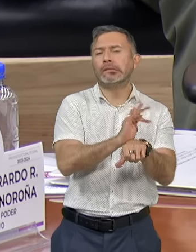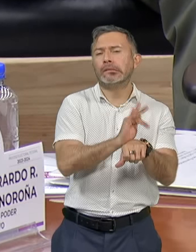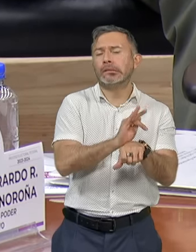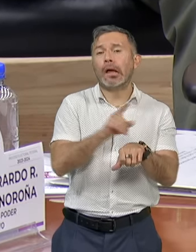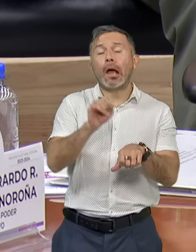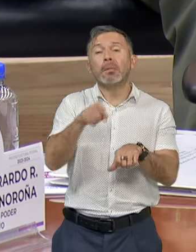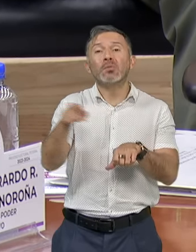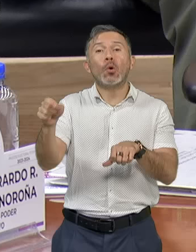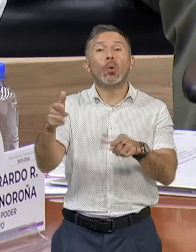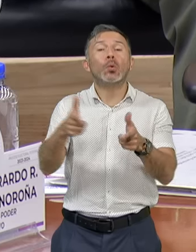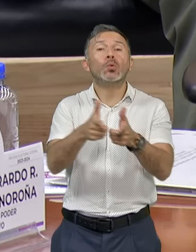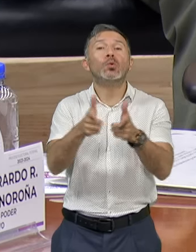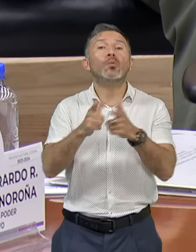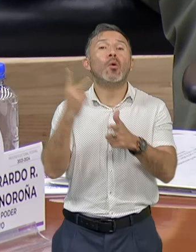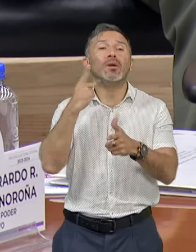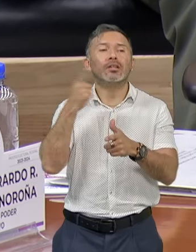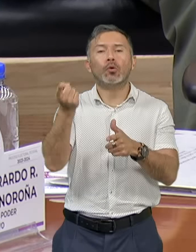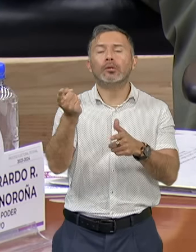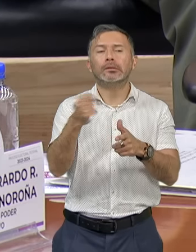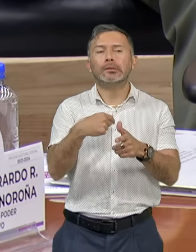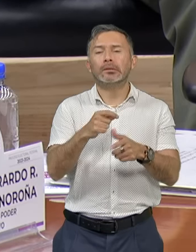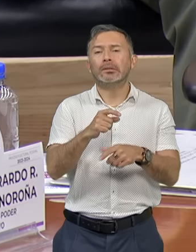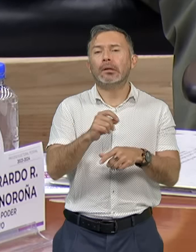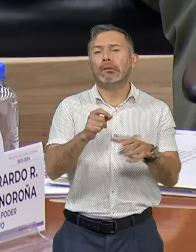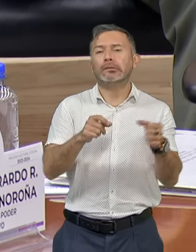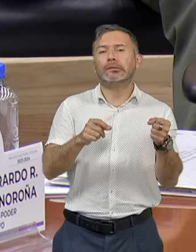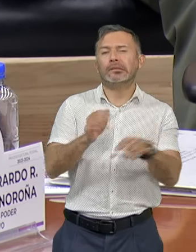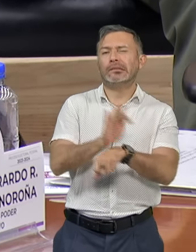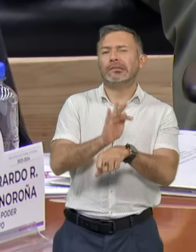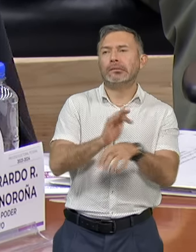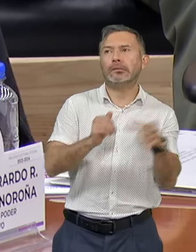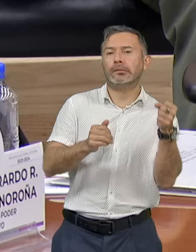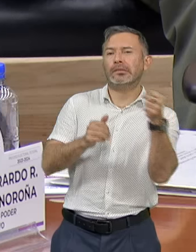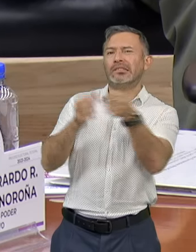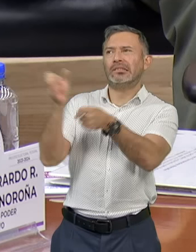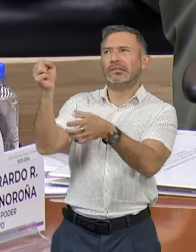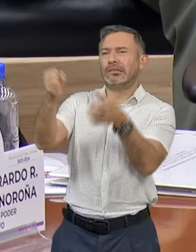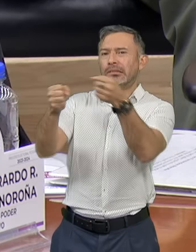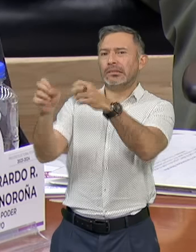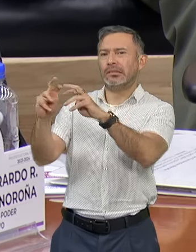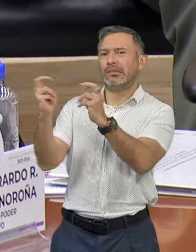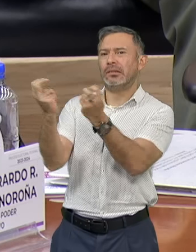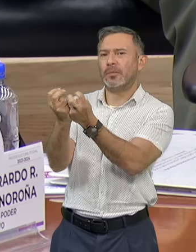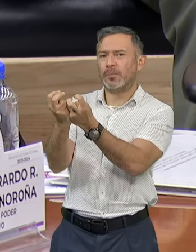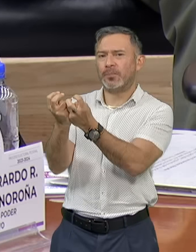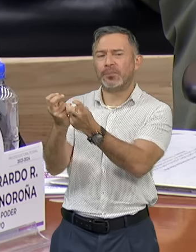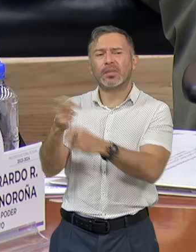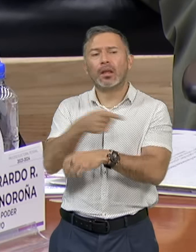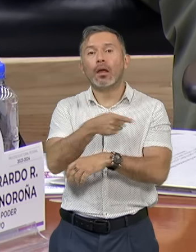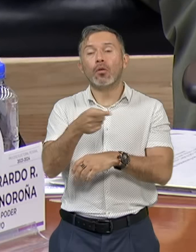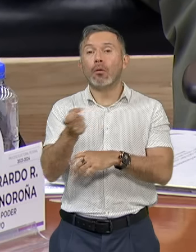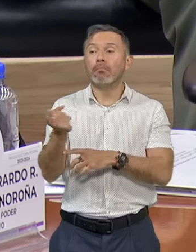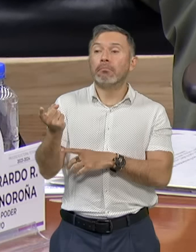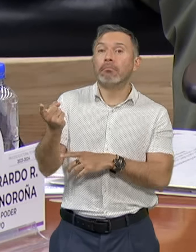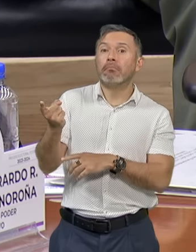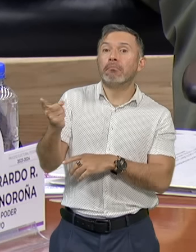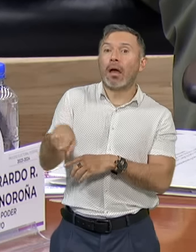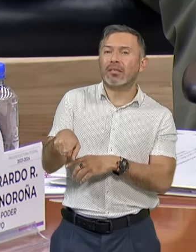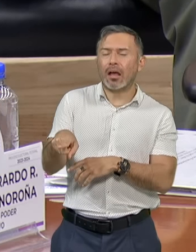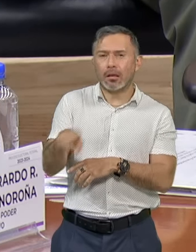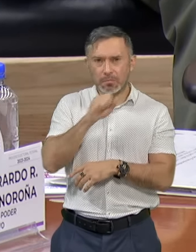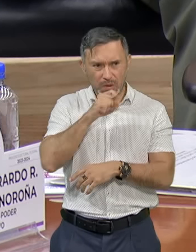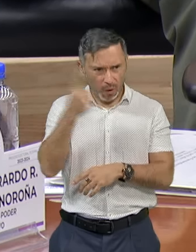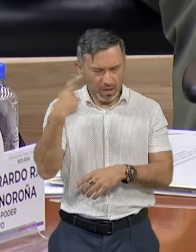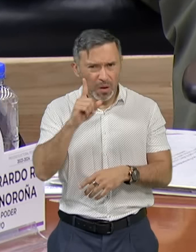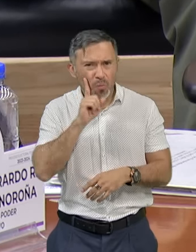ahí los pusieron nosotros no pusimos ni uno porque actúan por Consigna lo de Andrés